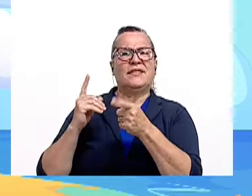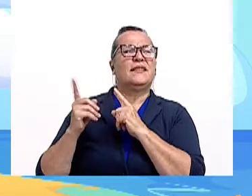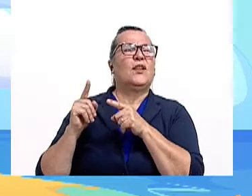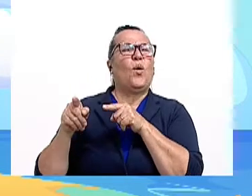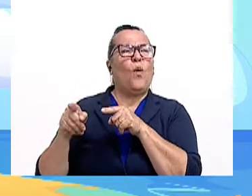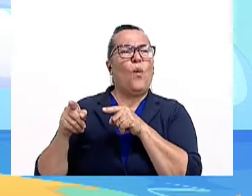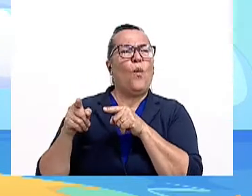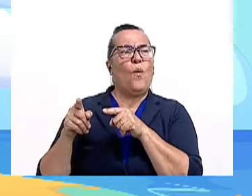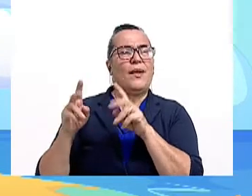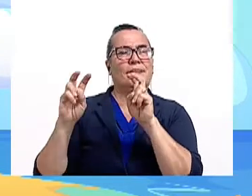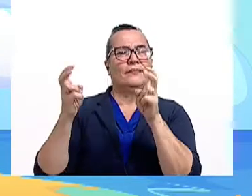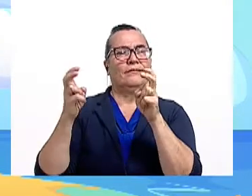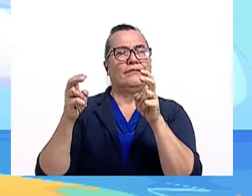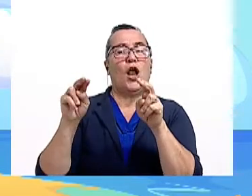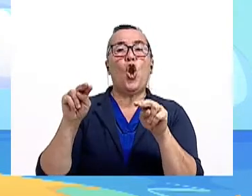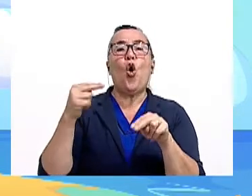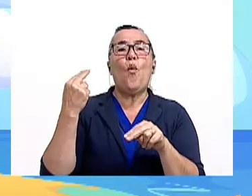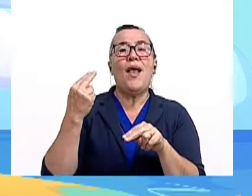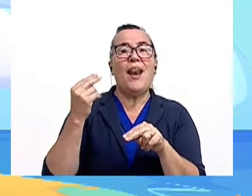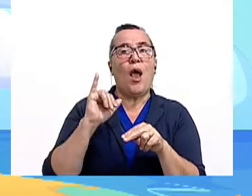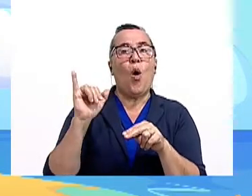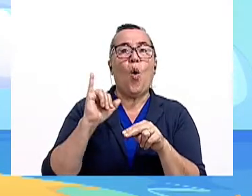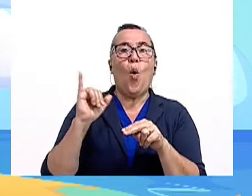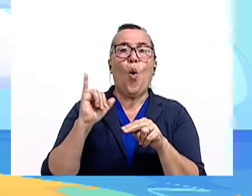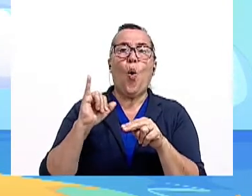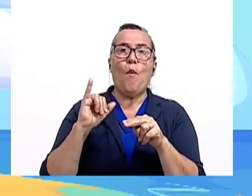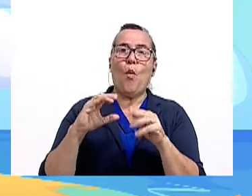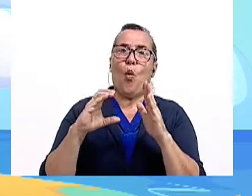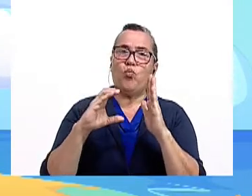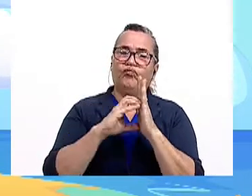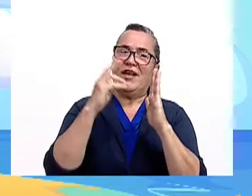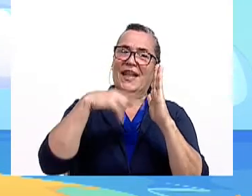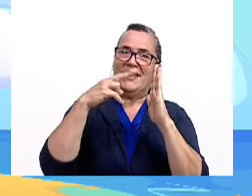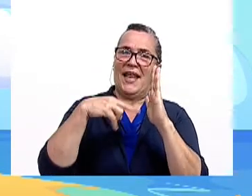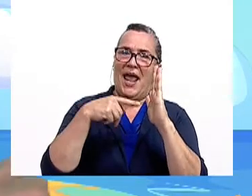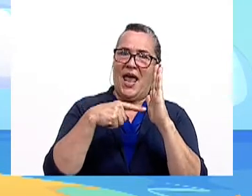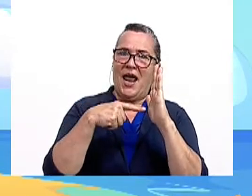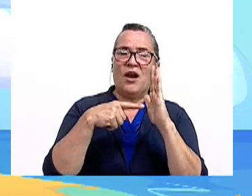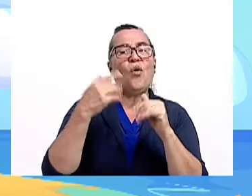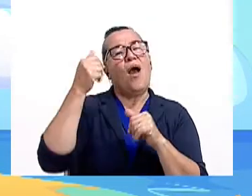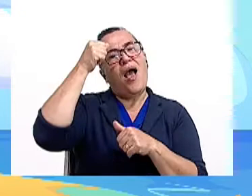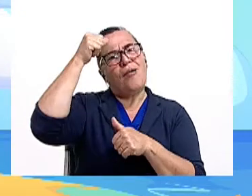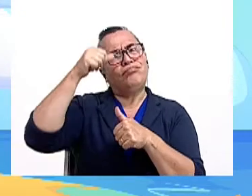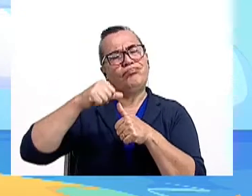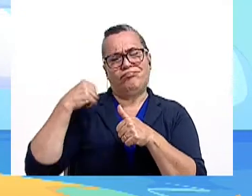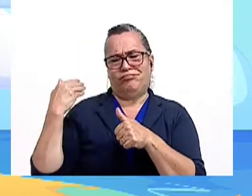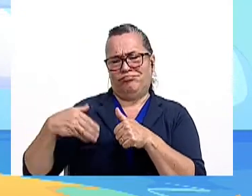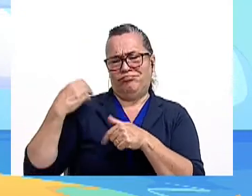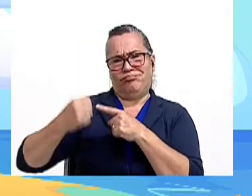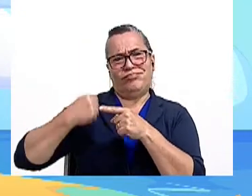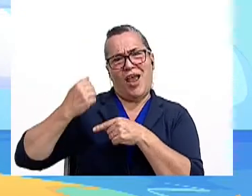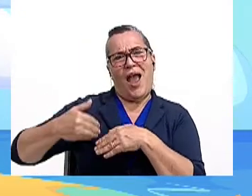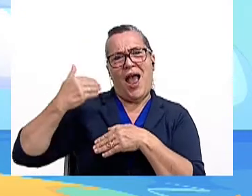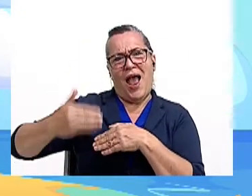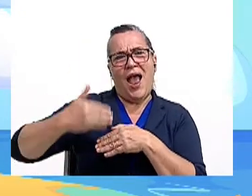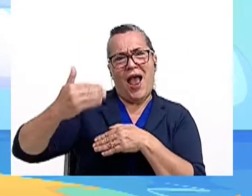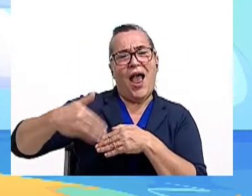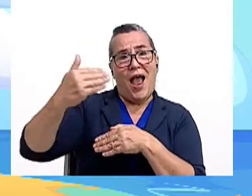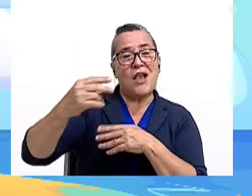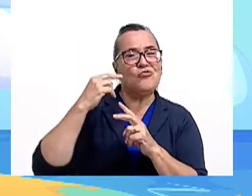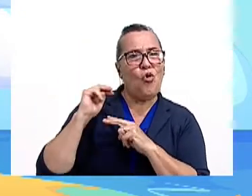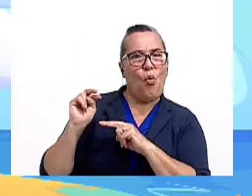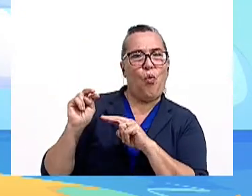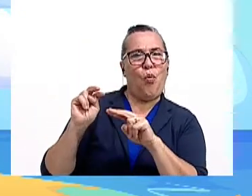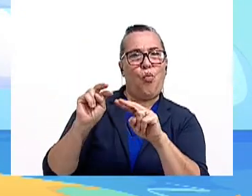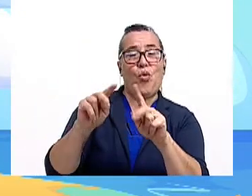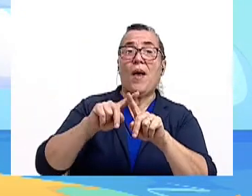el tema de la novela como género literario. Sé que ustedes lo recuerdan porque a lo largo de los años del colegio lo han visto,